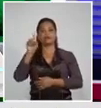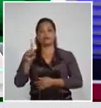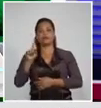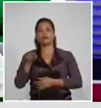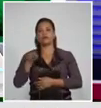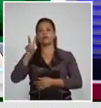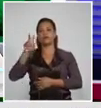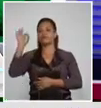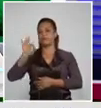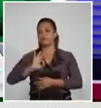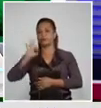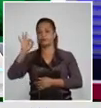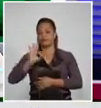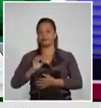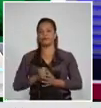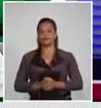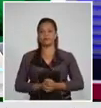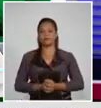51,2%.